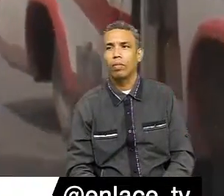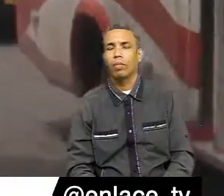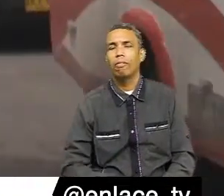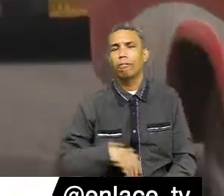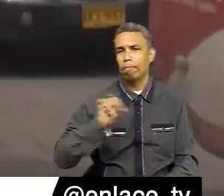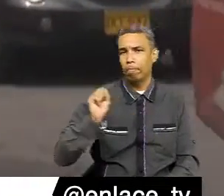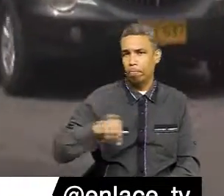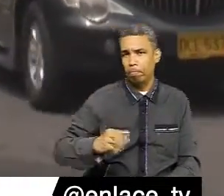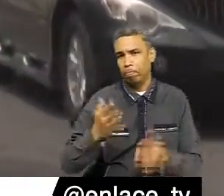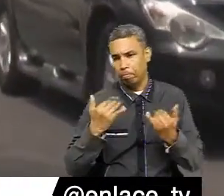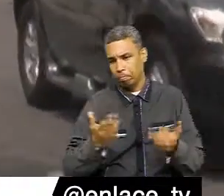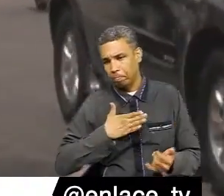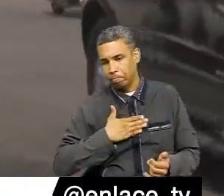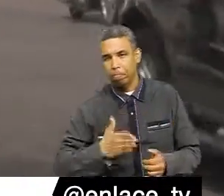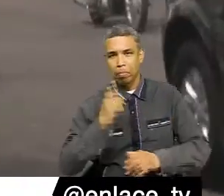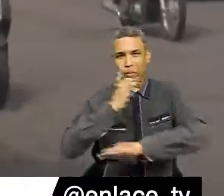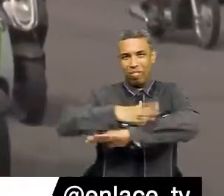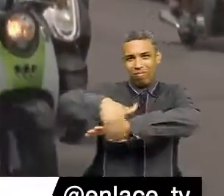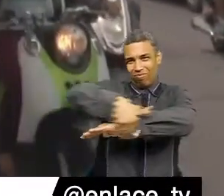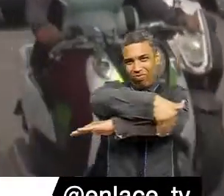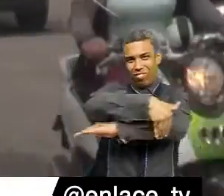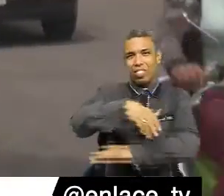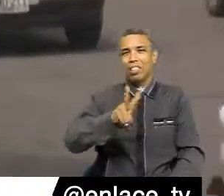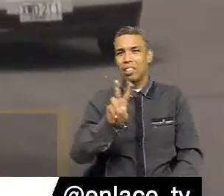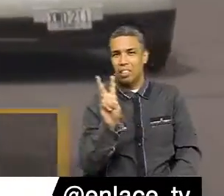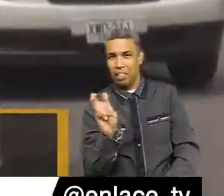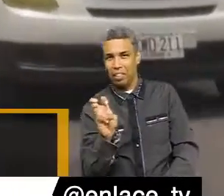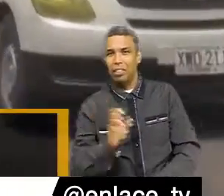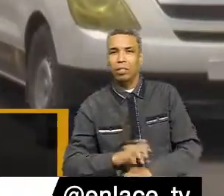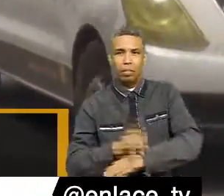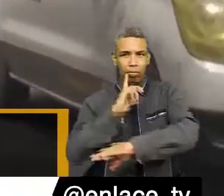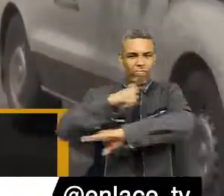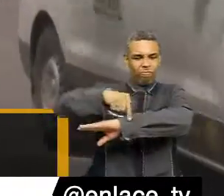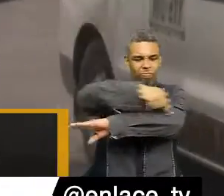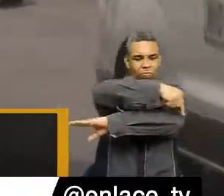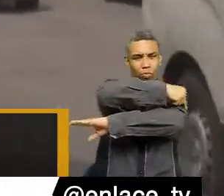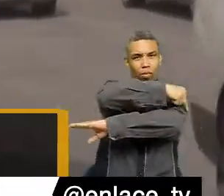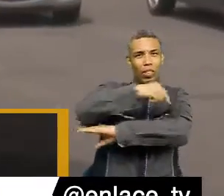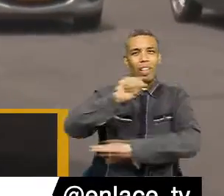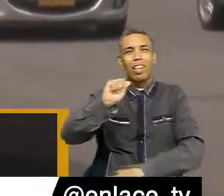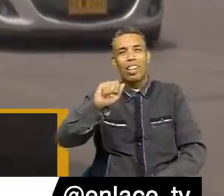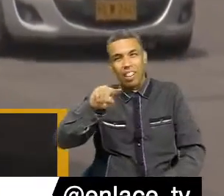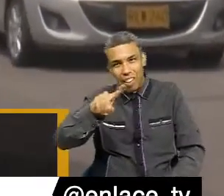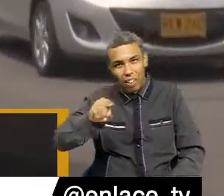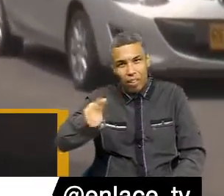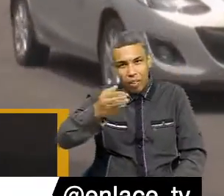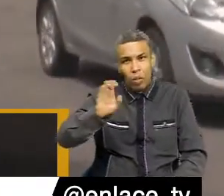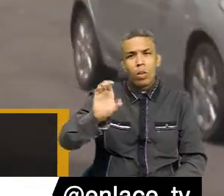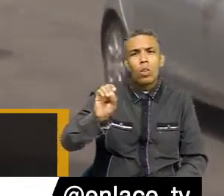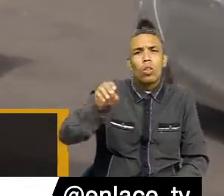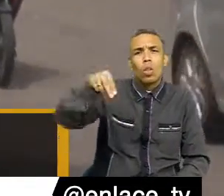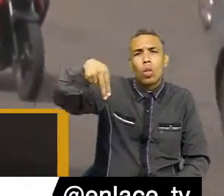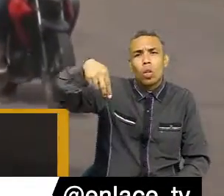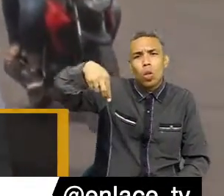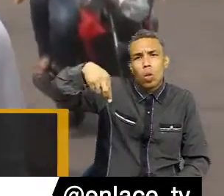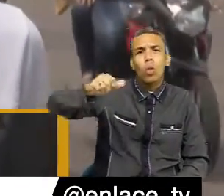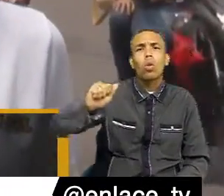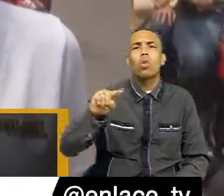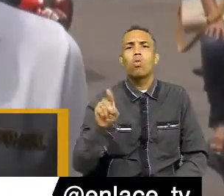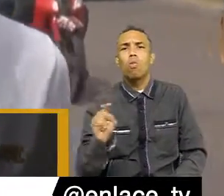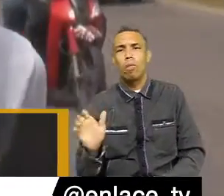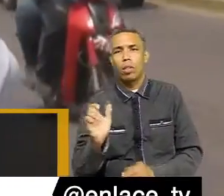saludo desde la carrera 28, exactamente en el sitio conocido como el As de Copas. Precisamente vamos a preguntarle al oficial 2 de la Inspección de Tránsito y Transporte de